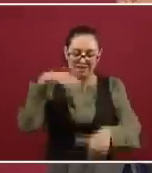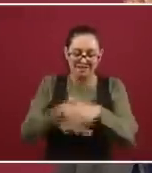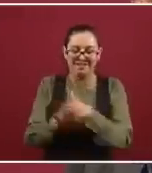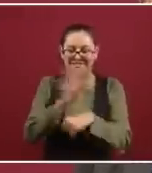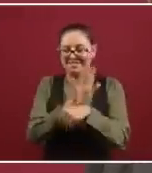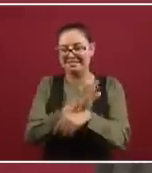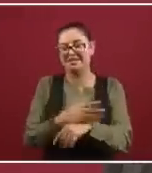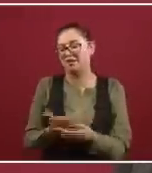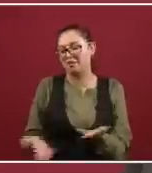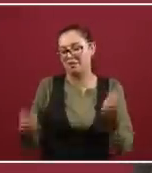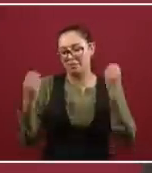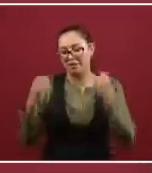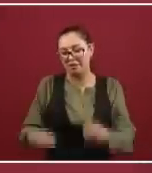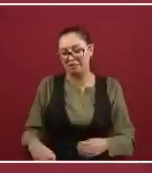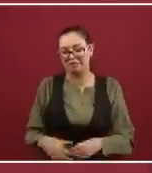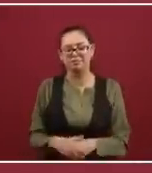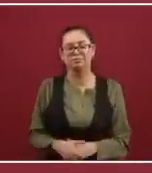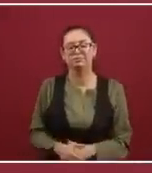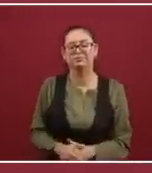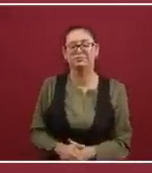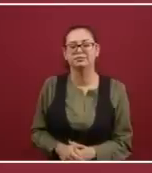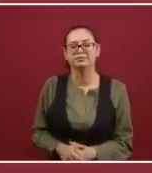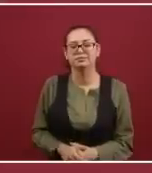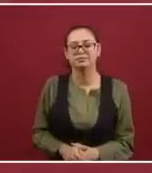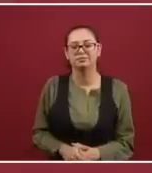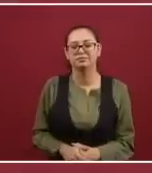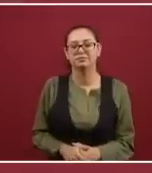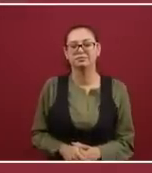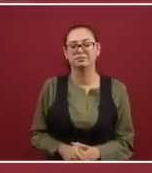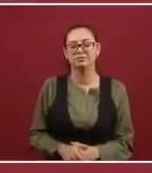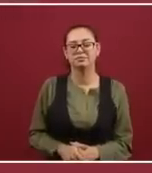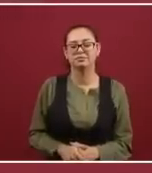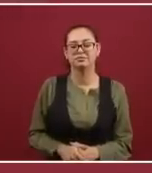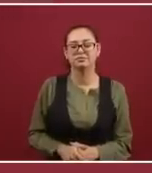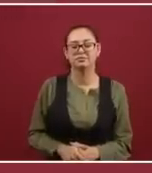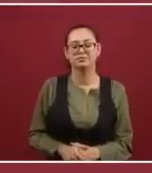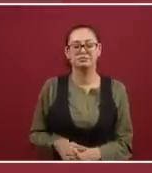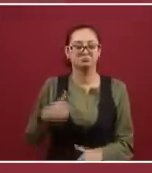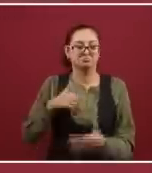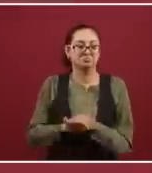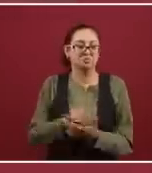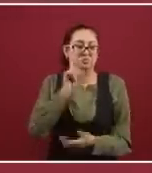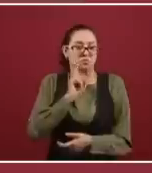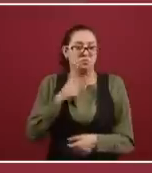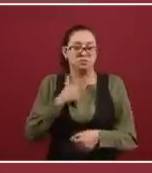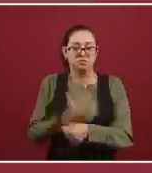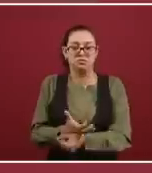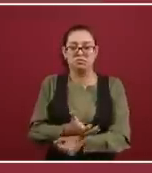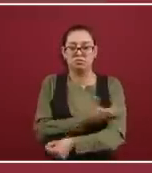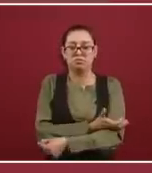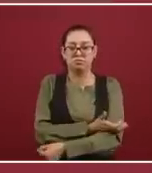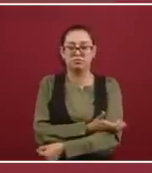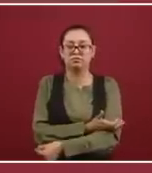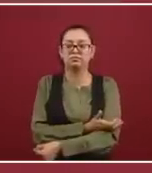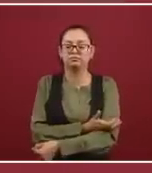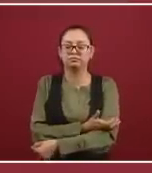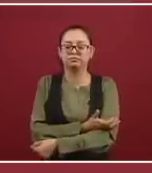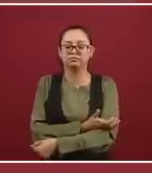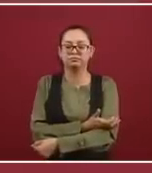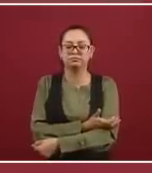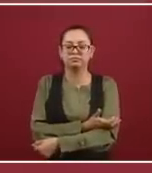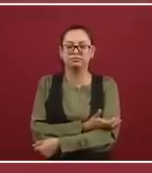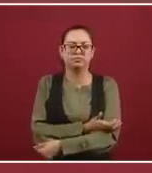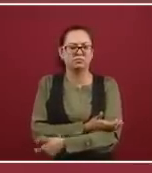y íbamos a, acompañaba yo a mi esposa a